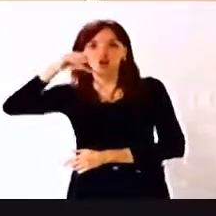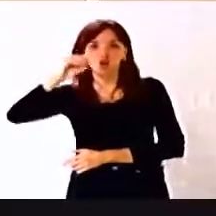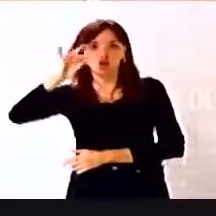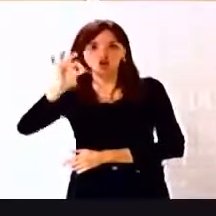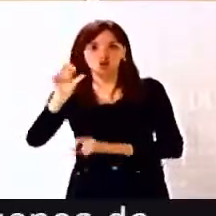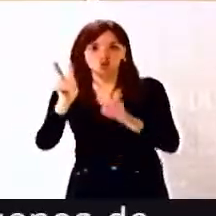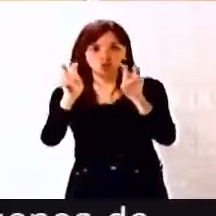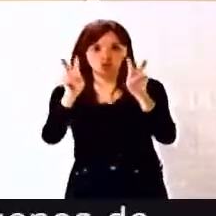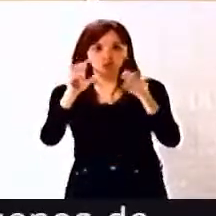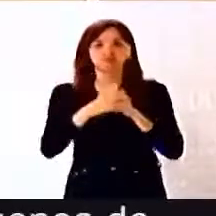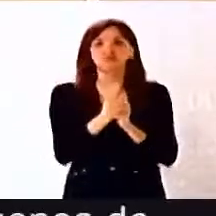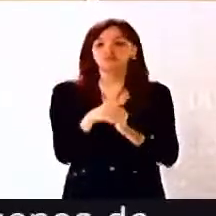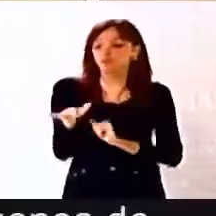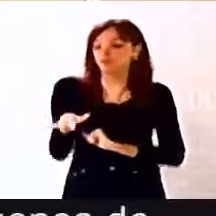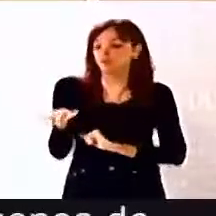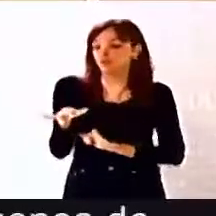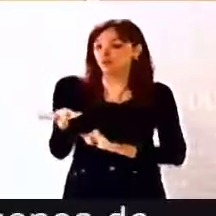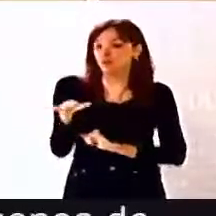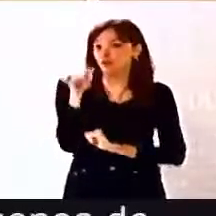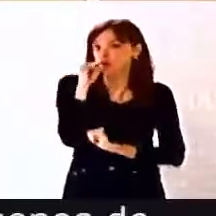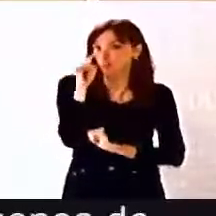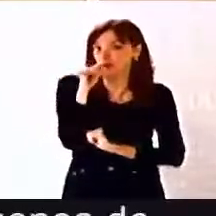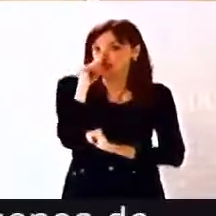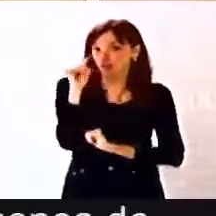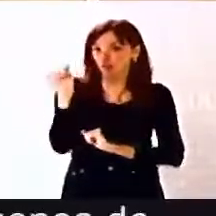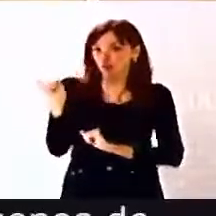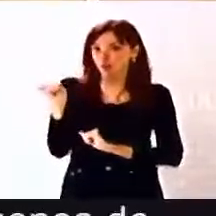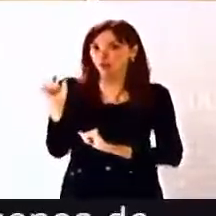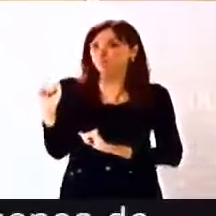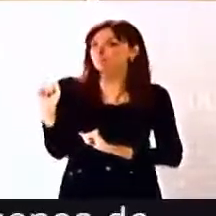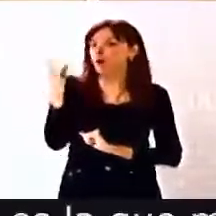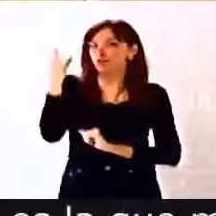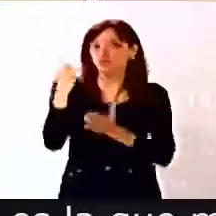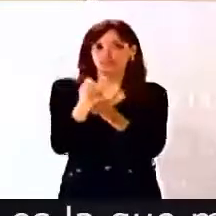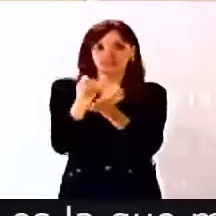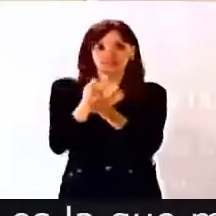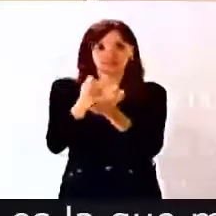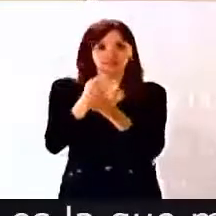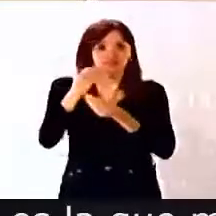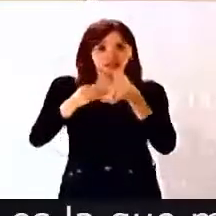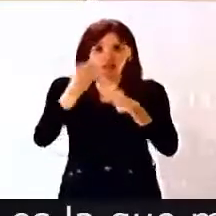El área de salud de Don Benito es la que más test ha realizado.